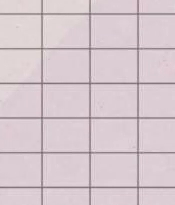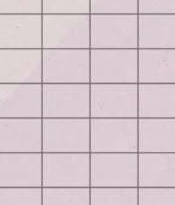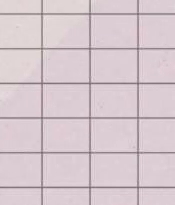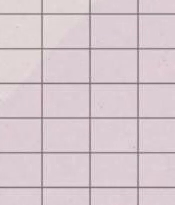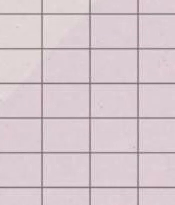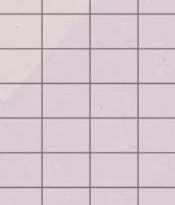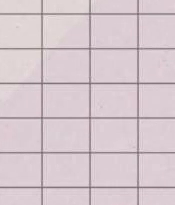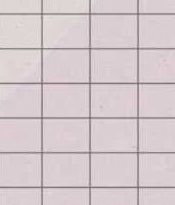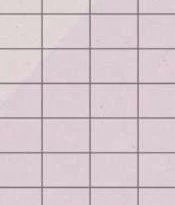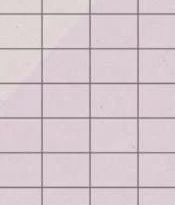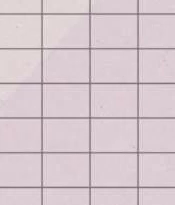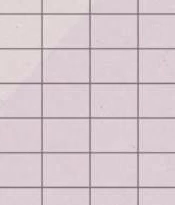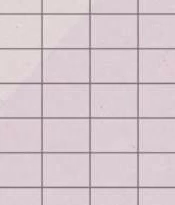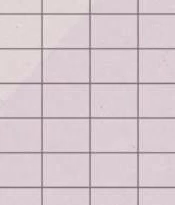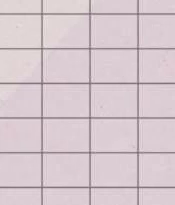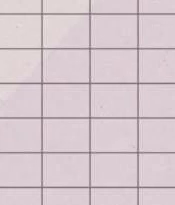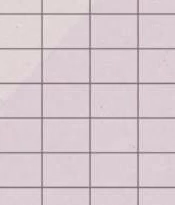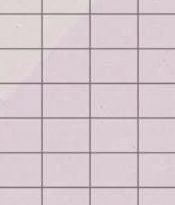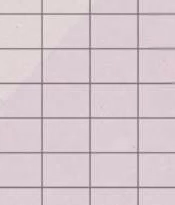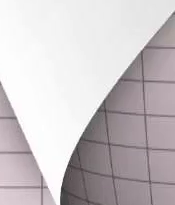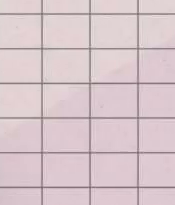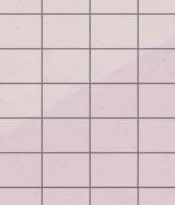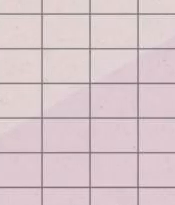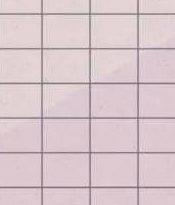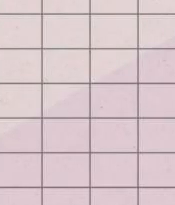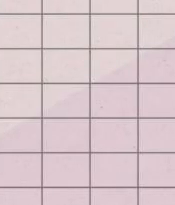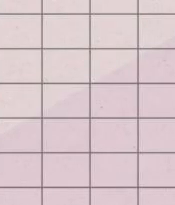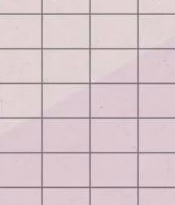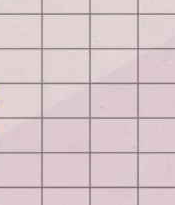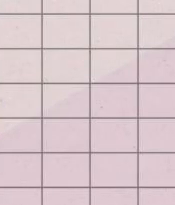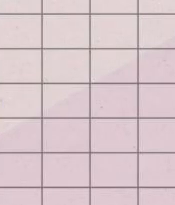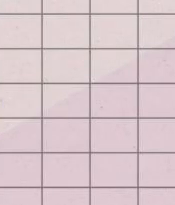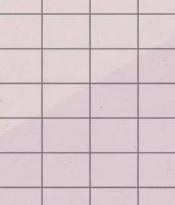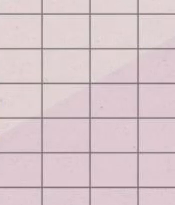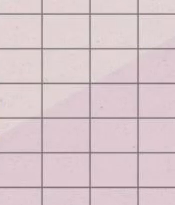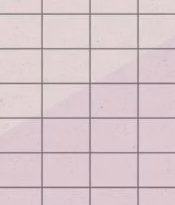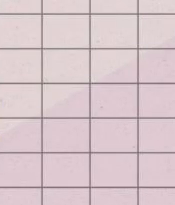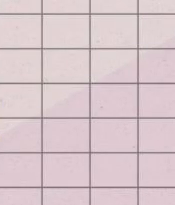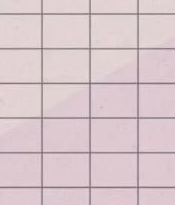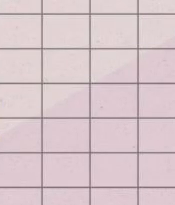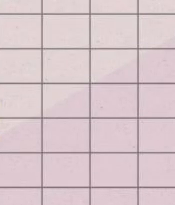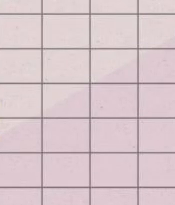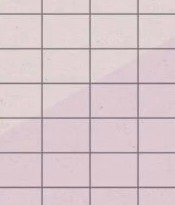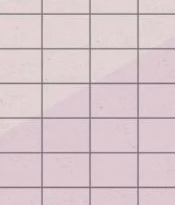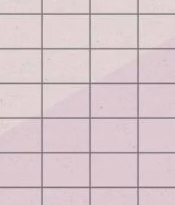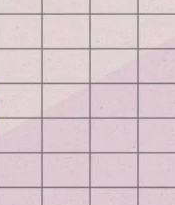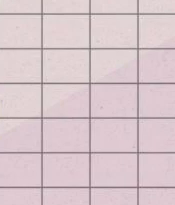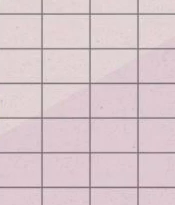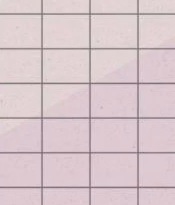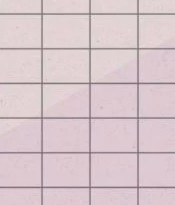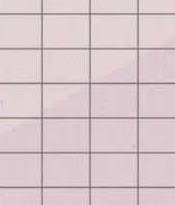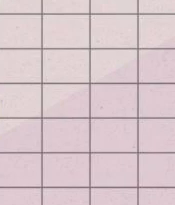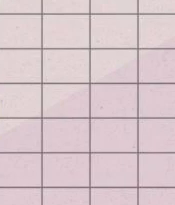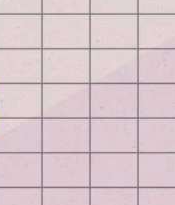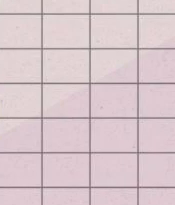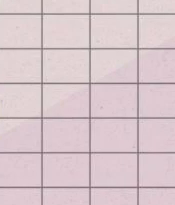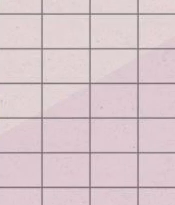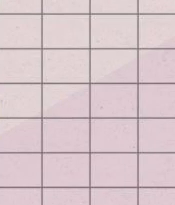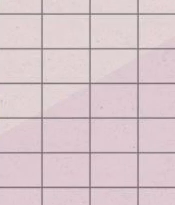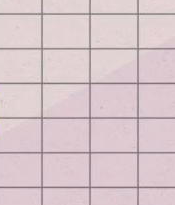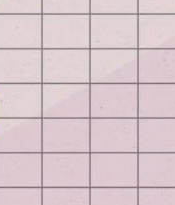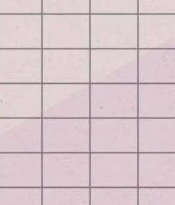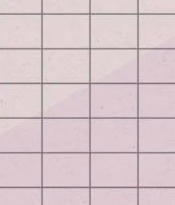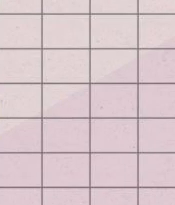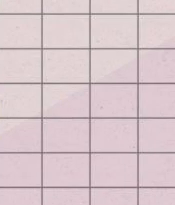Seguimos reforzando tu aprendizaje. Y por eso, Secretaría de Educación de Nuevo León, Canal 28 y Radio Nuevo León